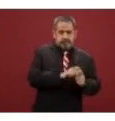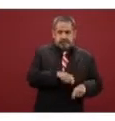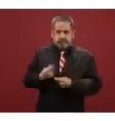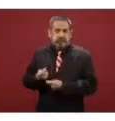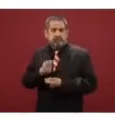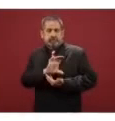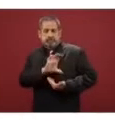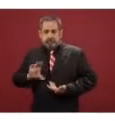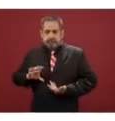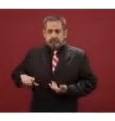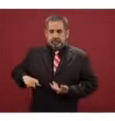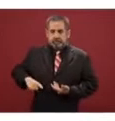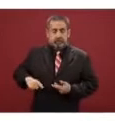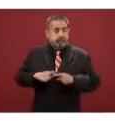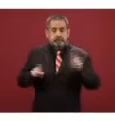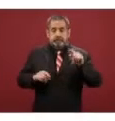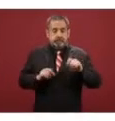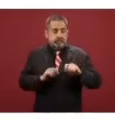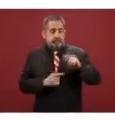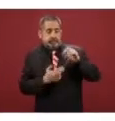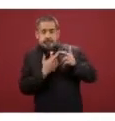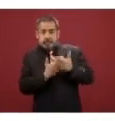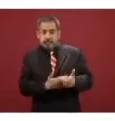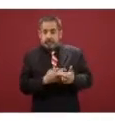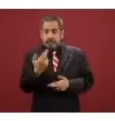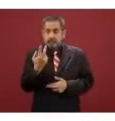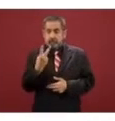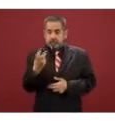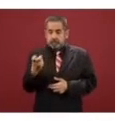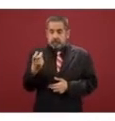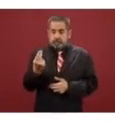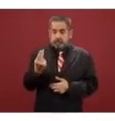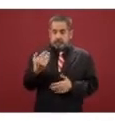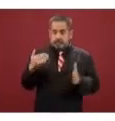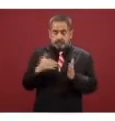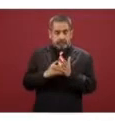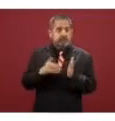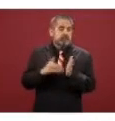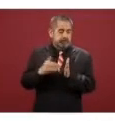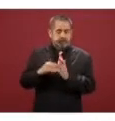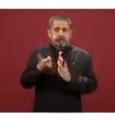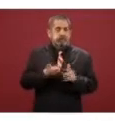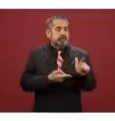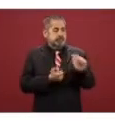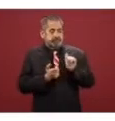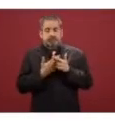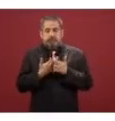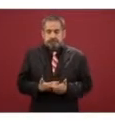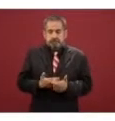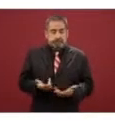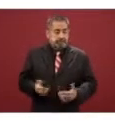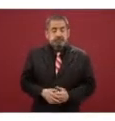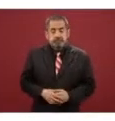Aquí ya tenemos una diferencia de 225,000, repito, 225,000 millones de pesos. Tan